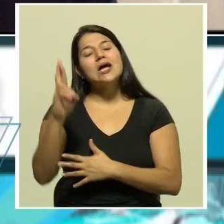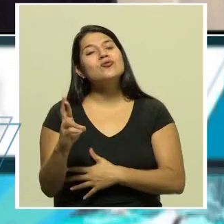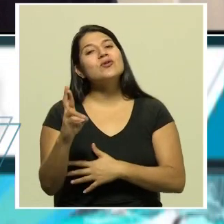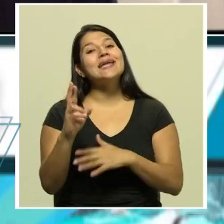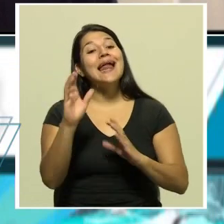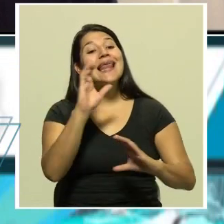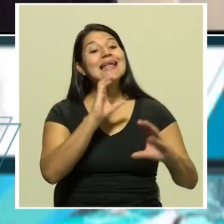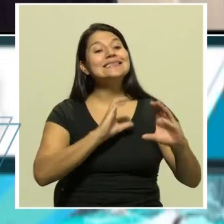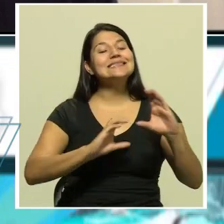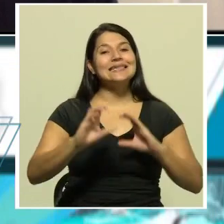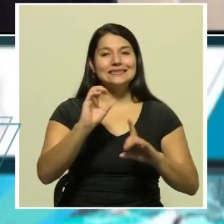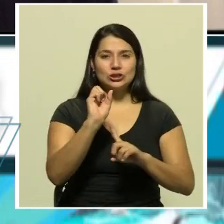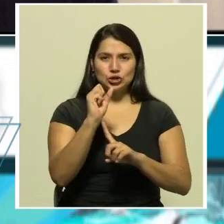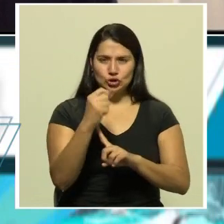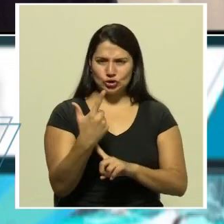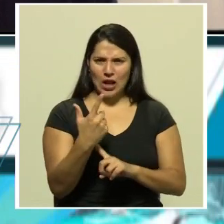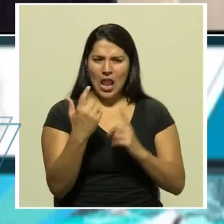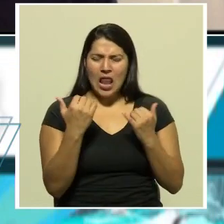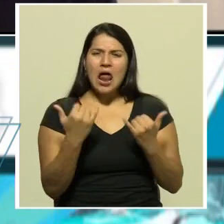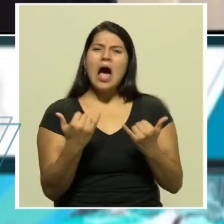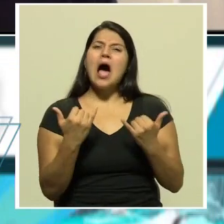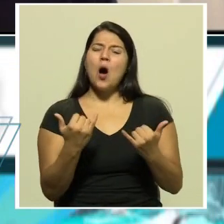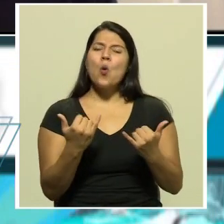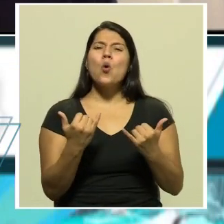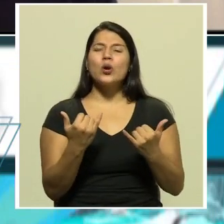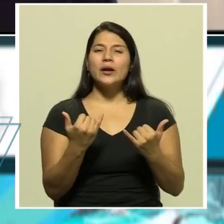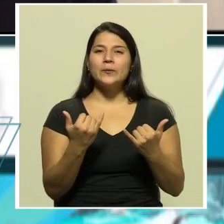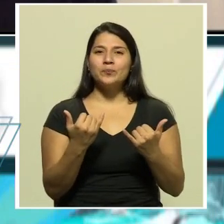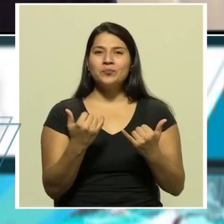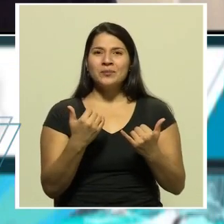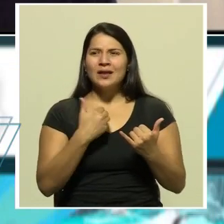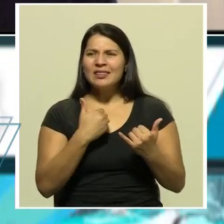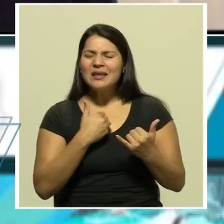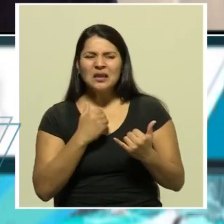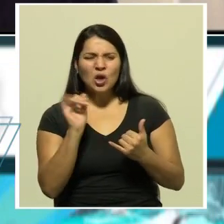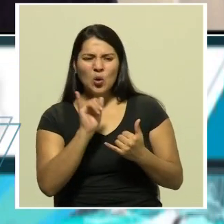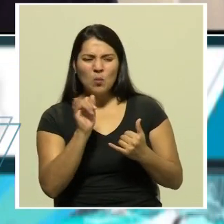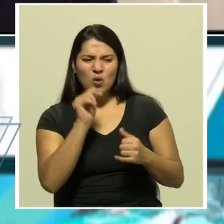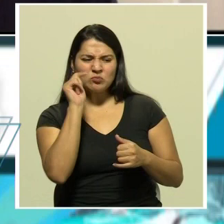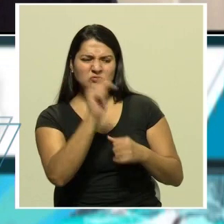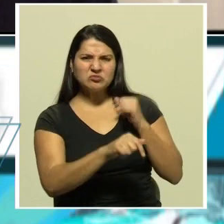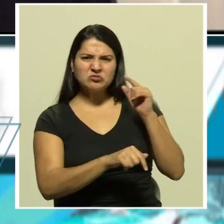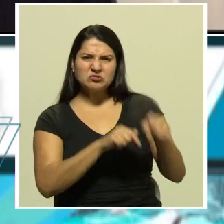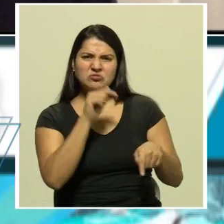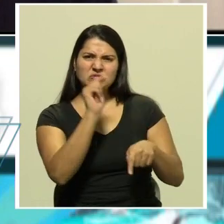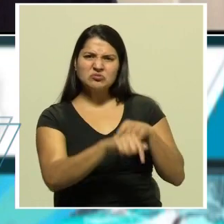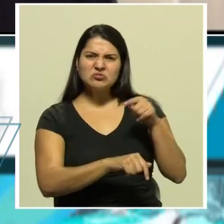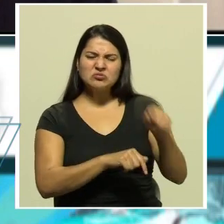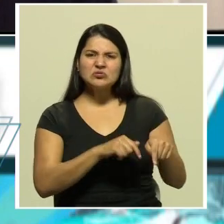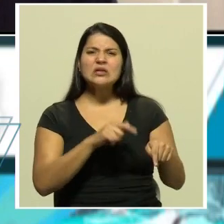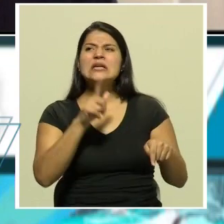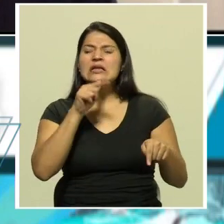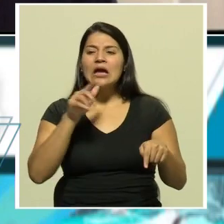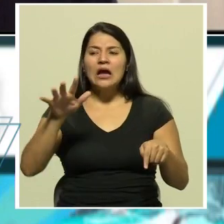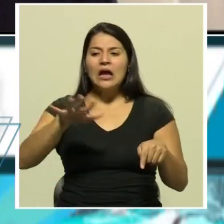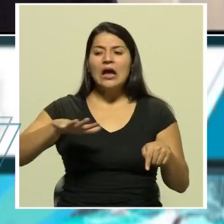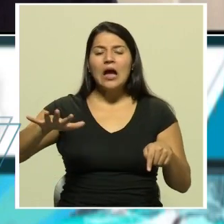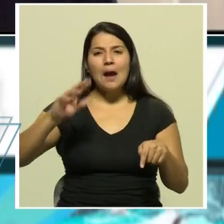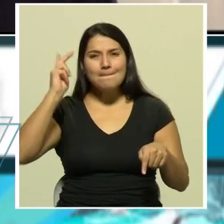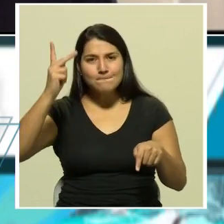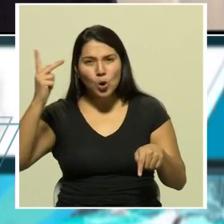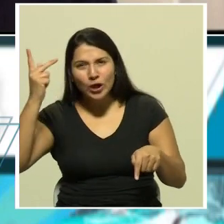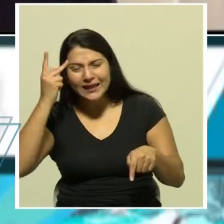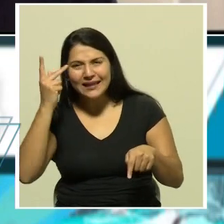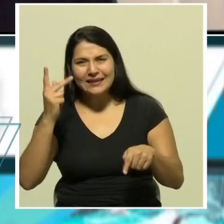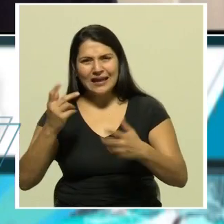ciencias sociales están bajo un ataque o han estado bajo un ataque cerrado de un sector político y empresarial